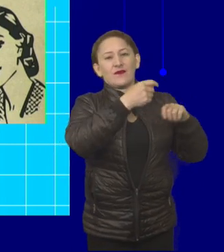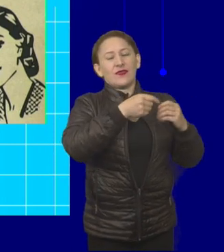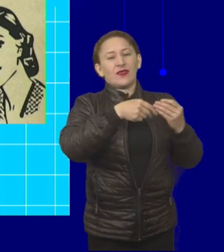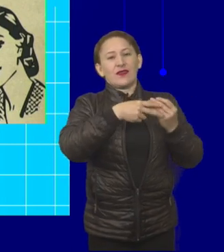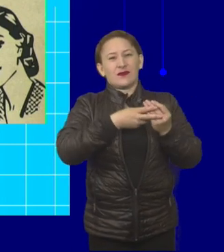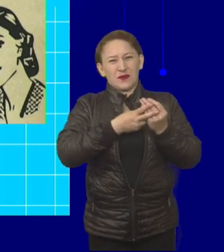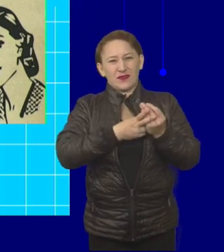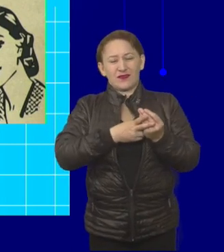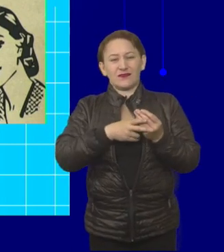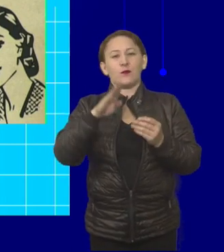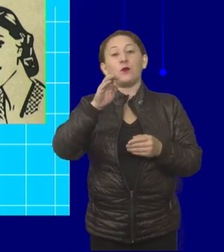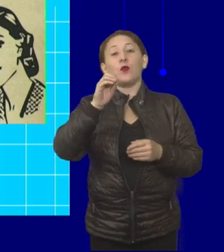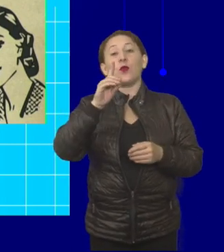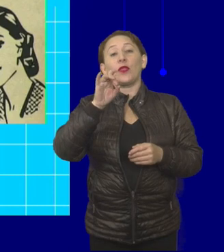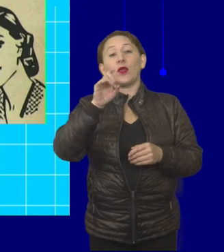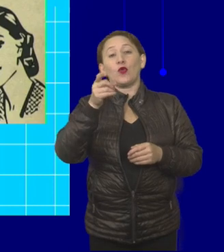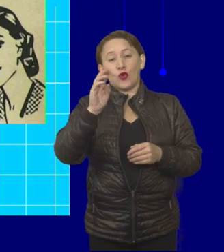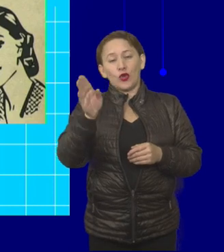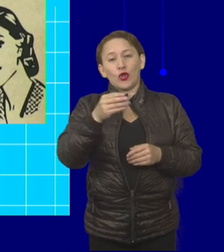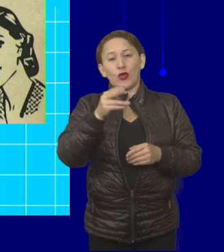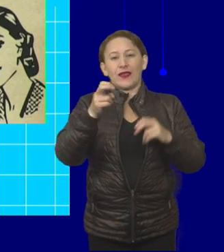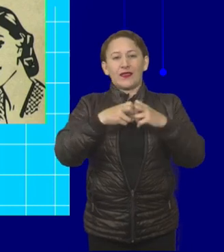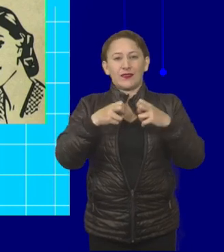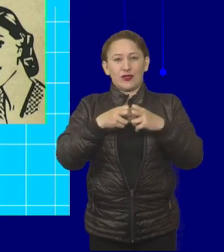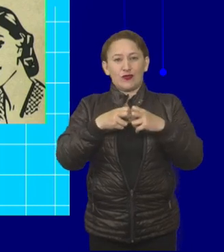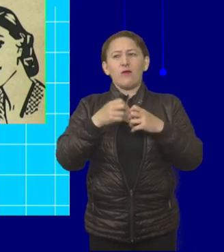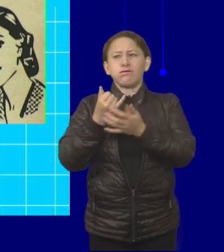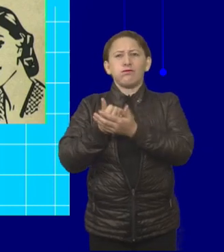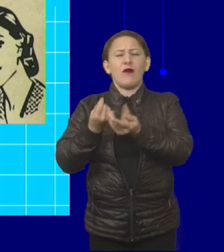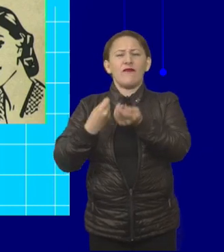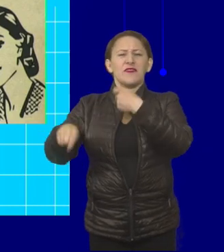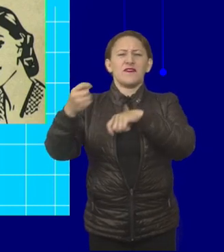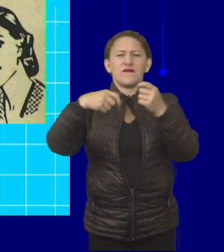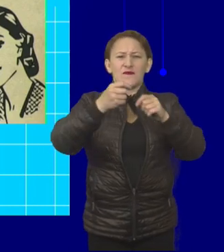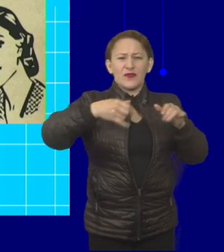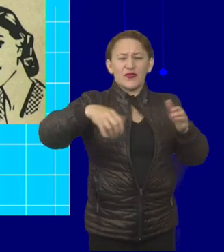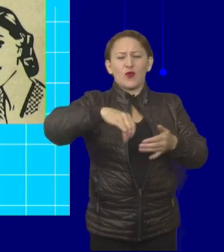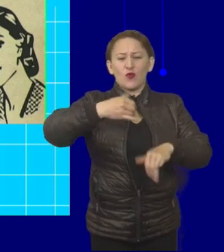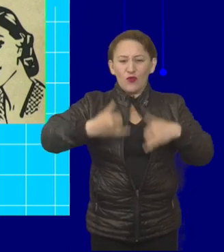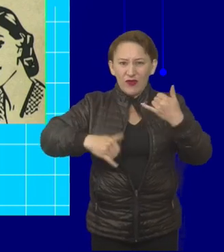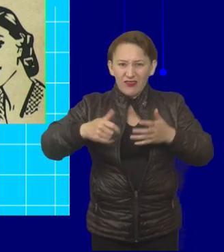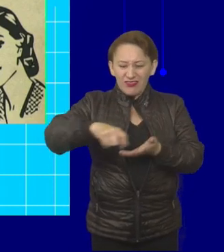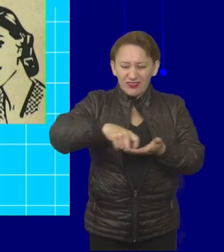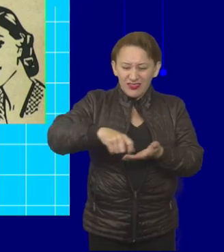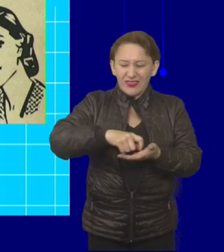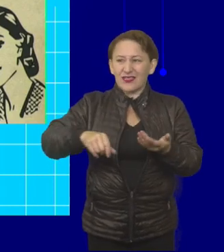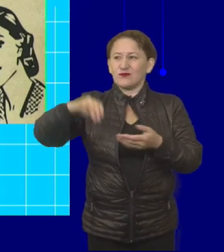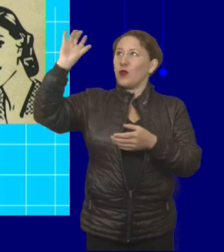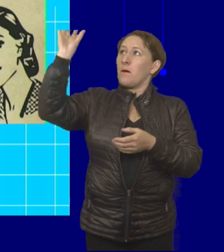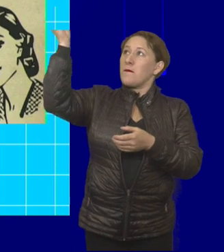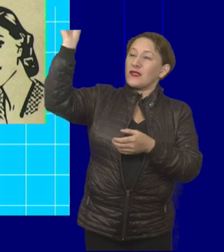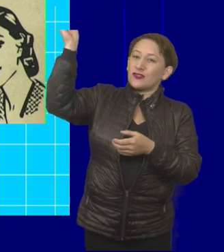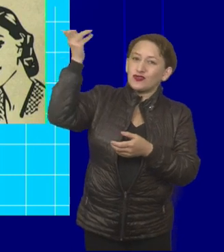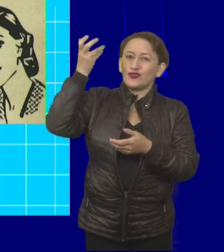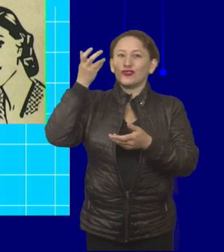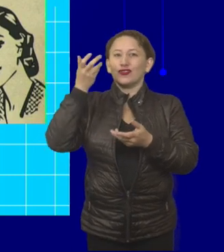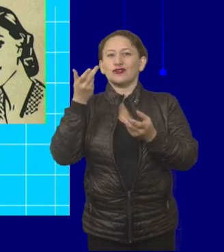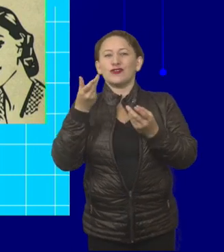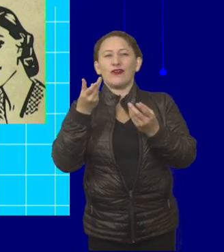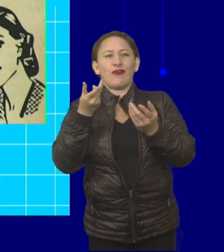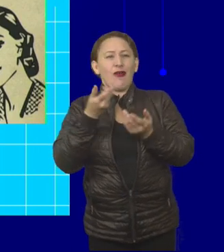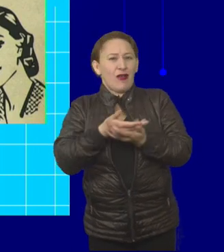bodegón eléctrico, que era donde vendían los juguetes, donde vendían los alambres, donde vendían los bombillos